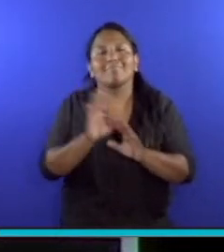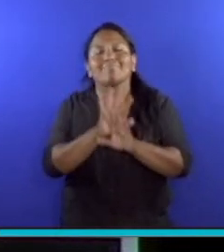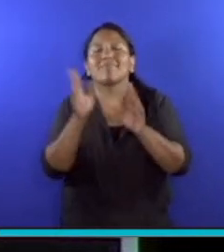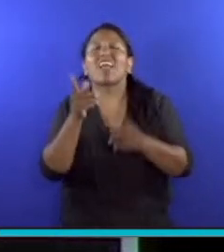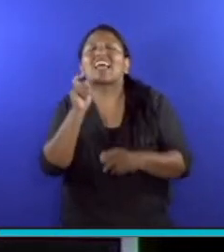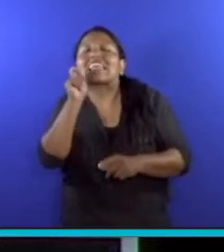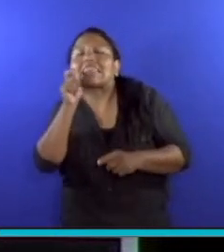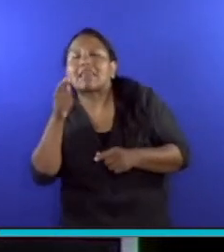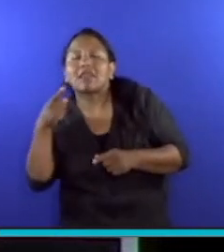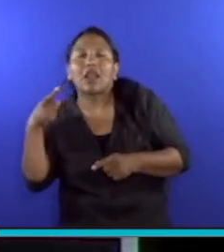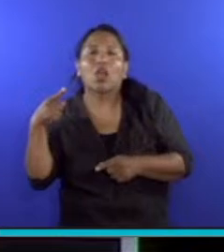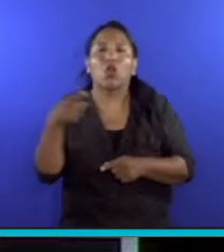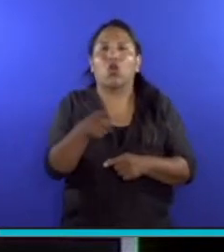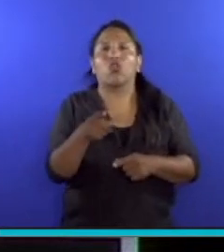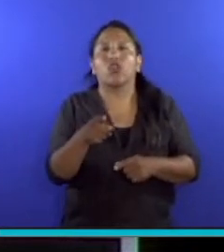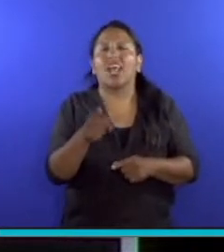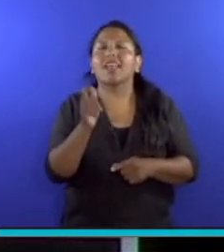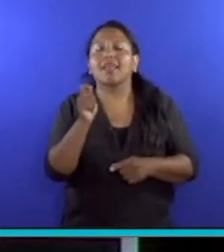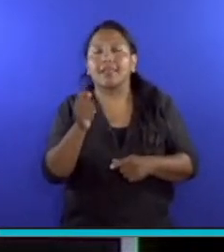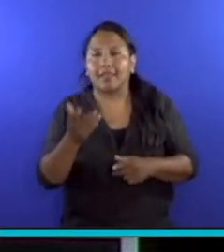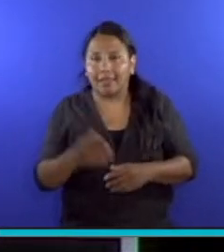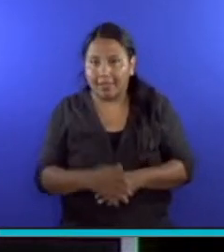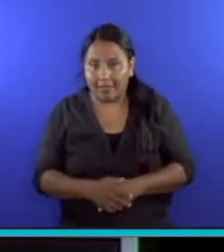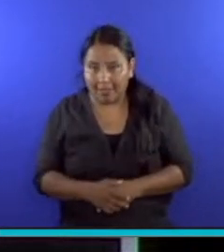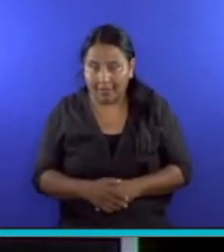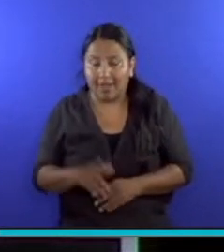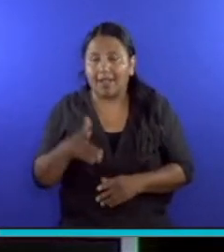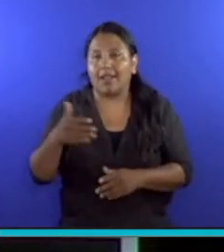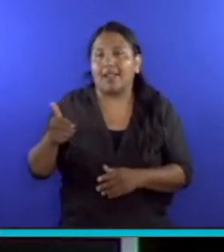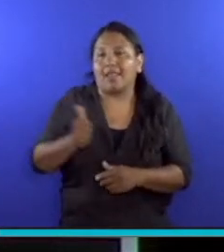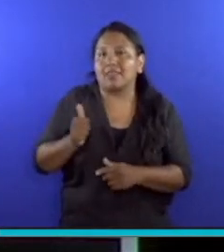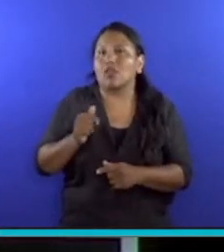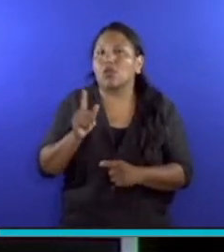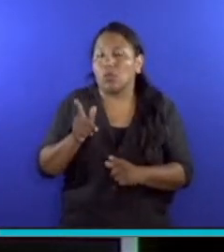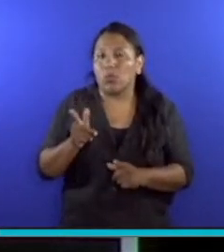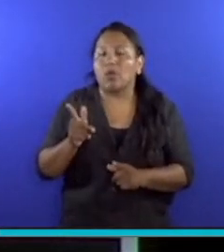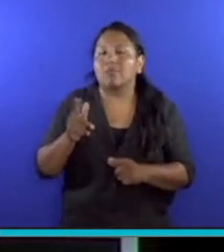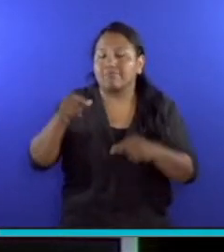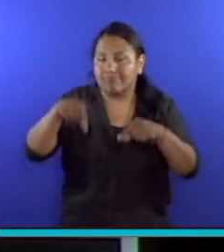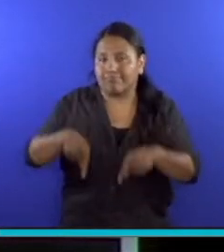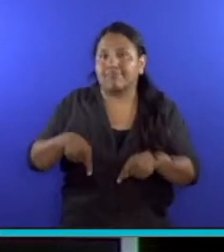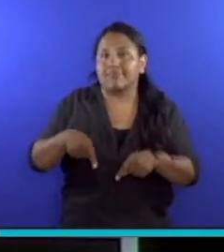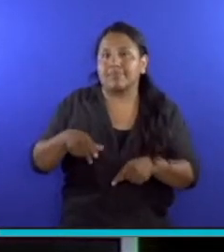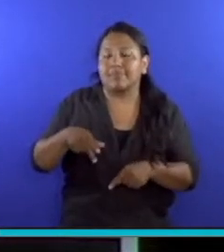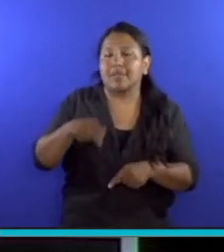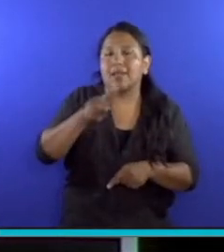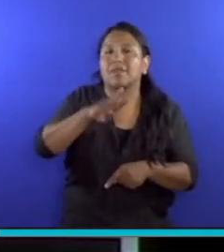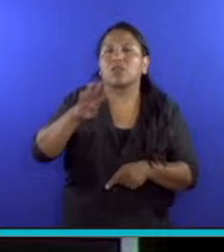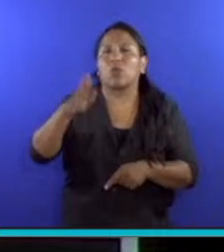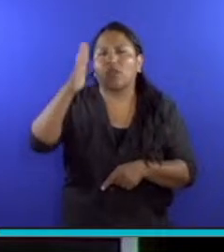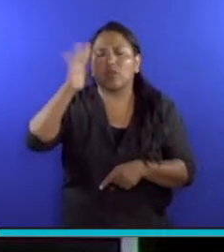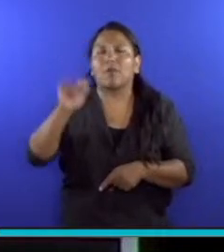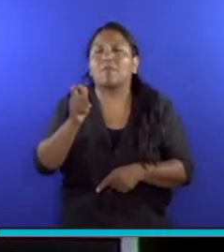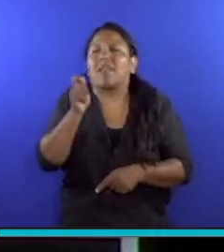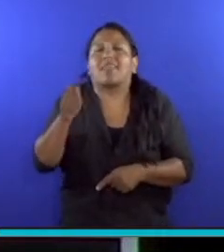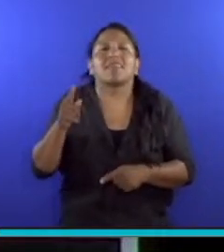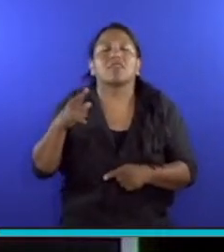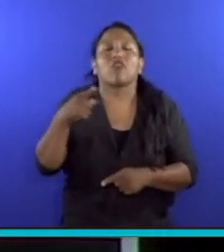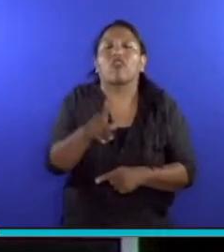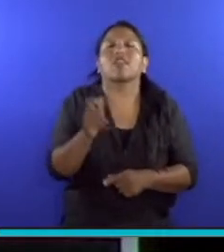estaba dirigida esa dictadura que se instauró el 24 de marzo.